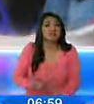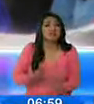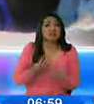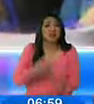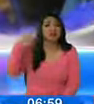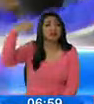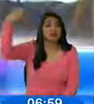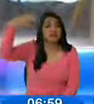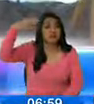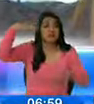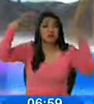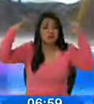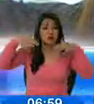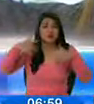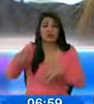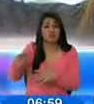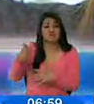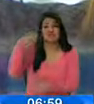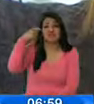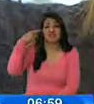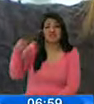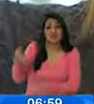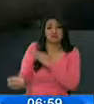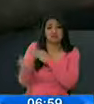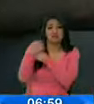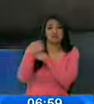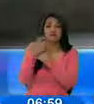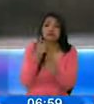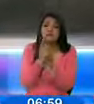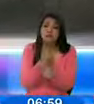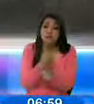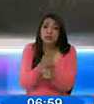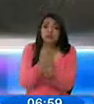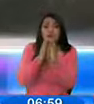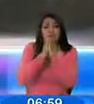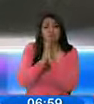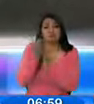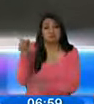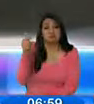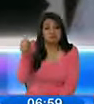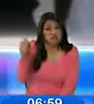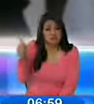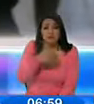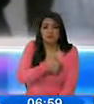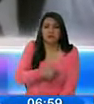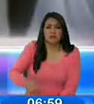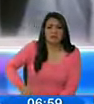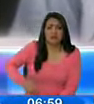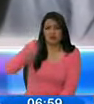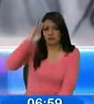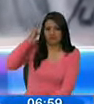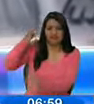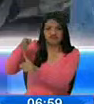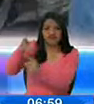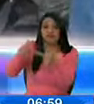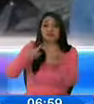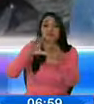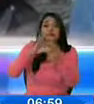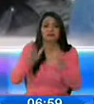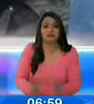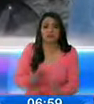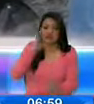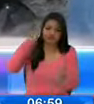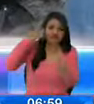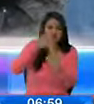sol, agua. Es por eso que las familias hacen un llamado directamente al presidente de la República y al canciller José Valencia.